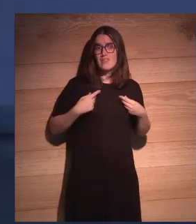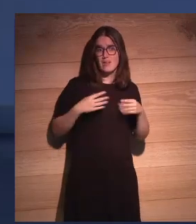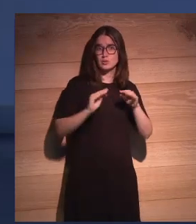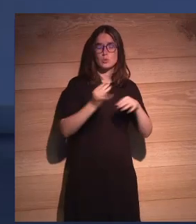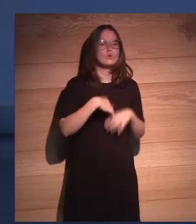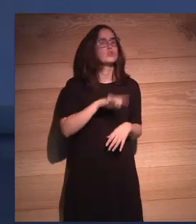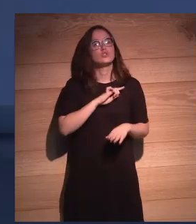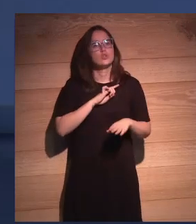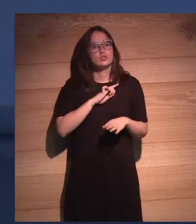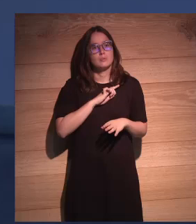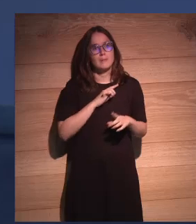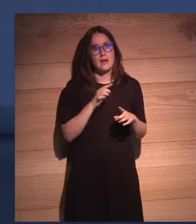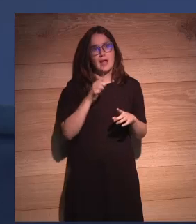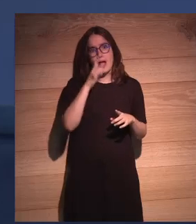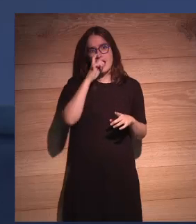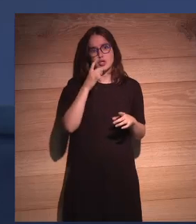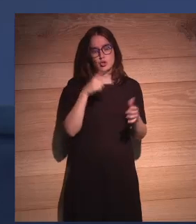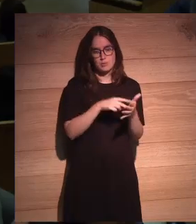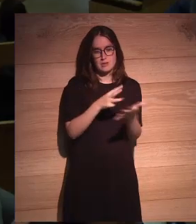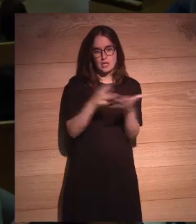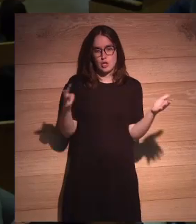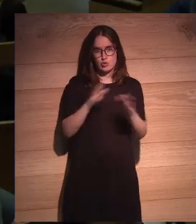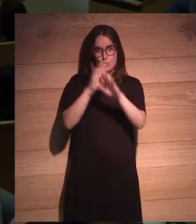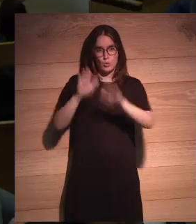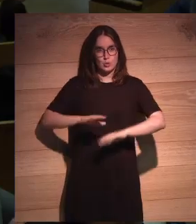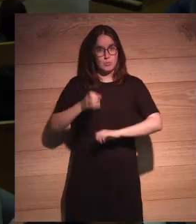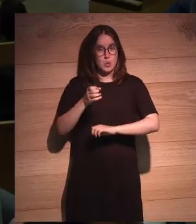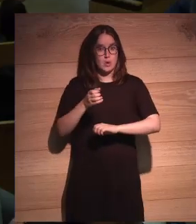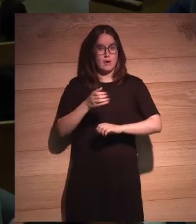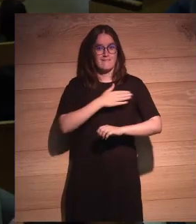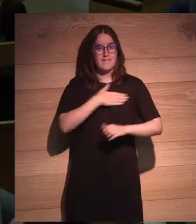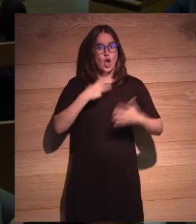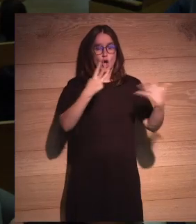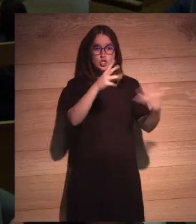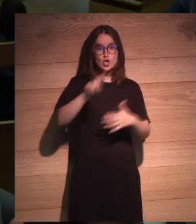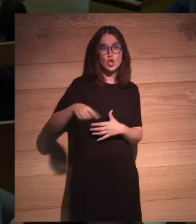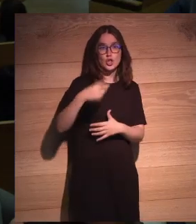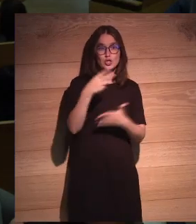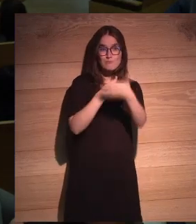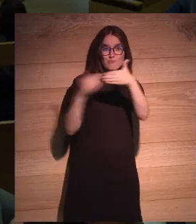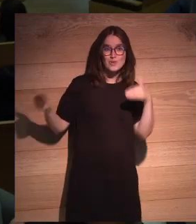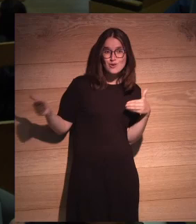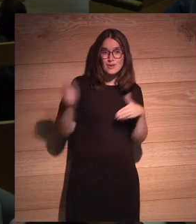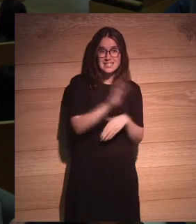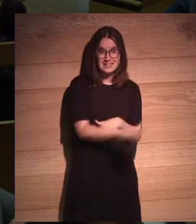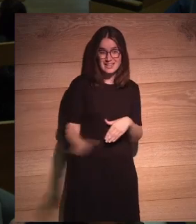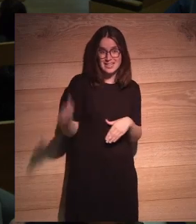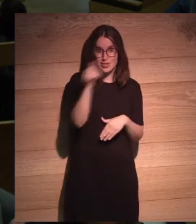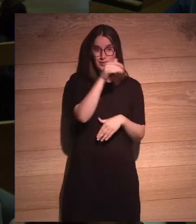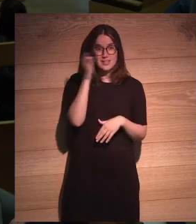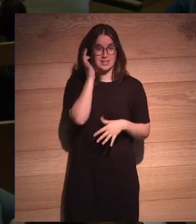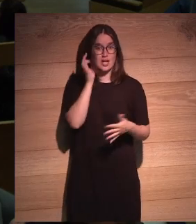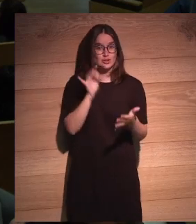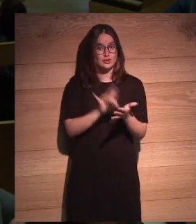a finales de este año pasado, 2018, llegábamos a 8,2 millones de niños y niñas